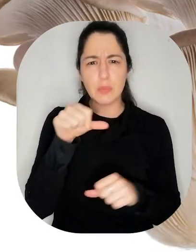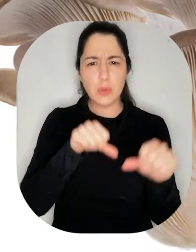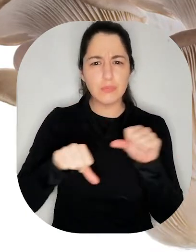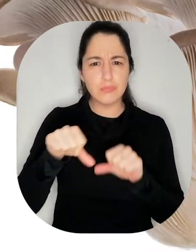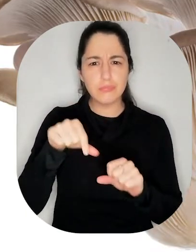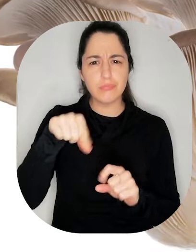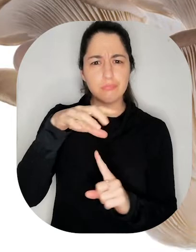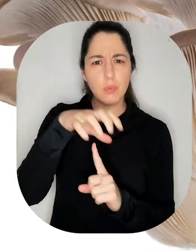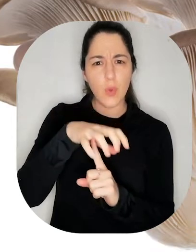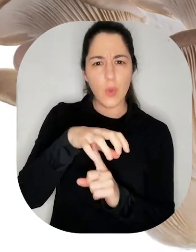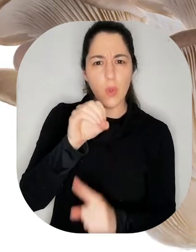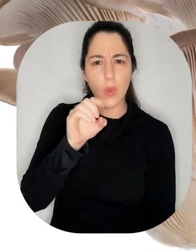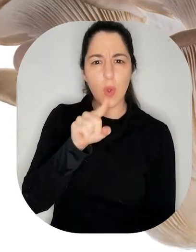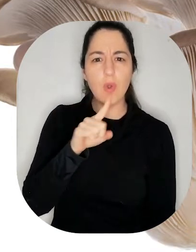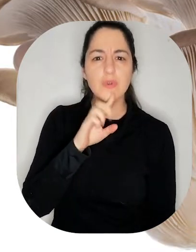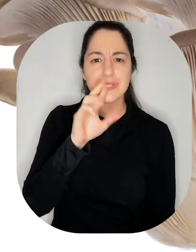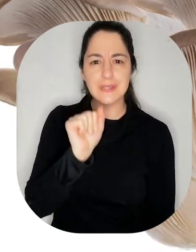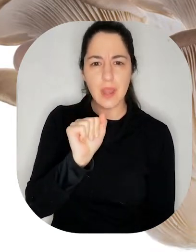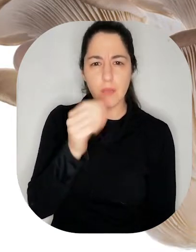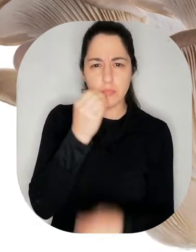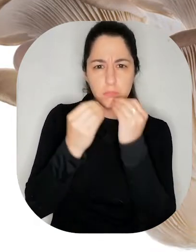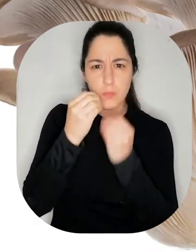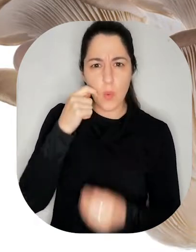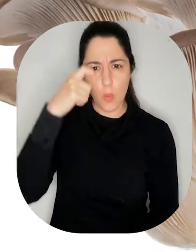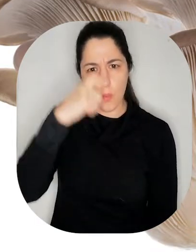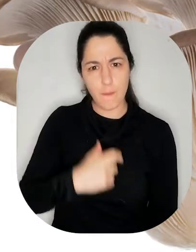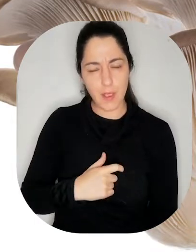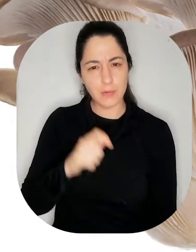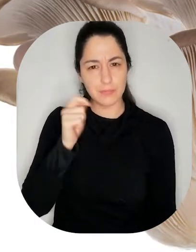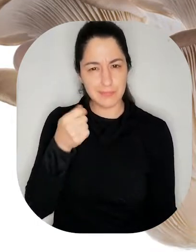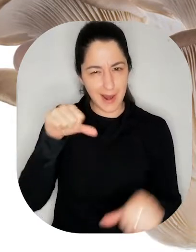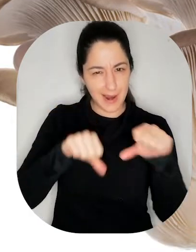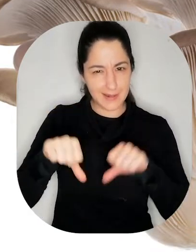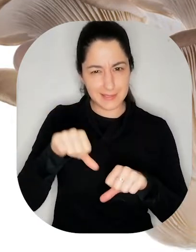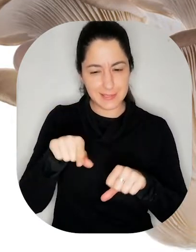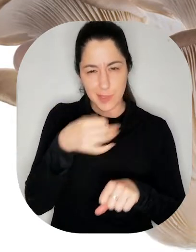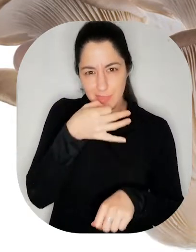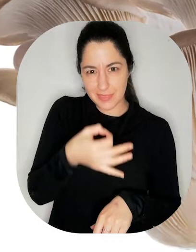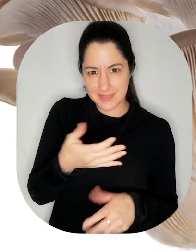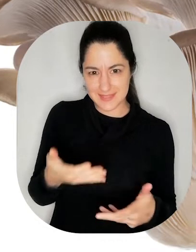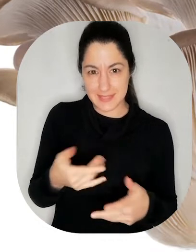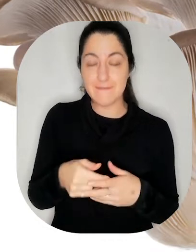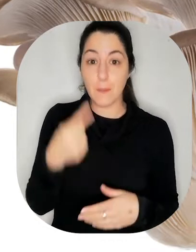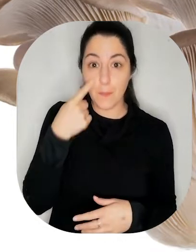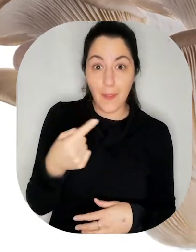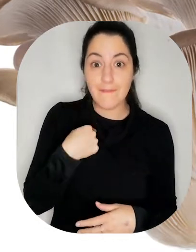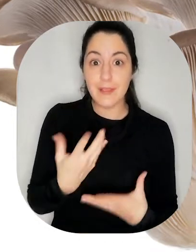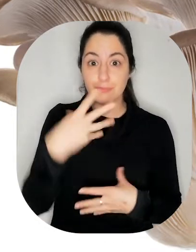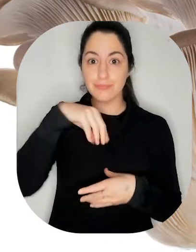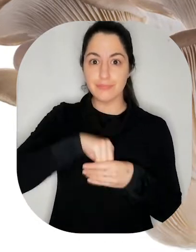qué es lo que nos dice hoy la ciencia sobre el hongo ostra en cuanto al consumo humano. Vamos a ver su